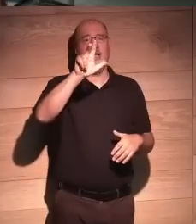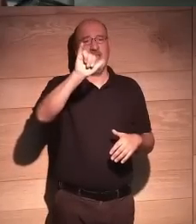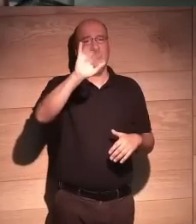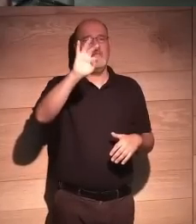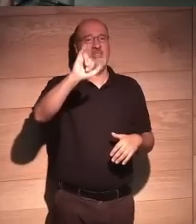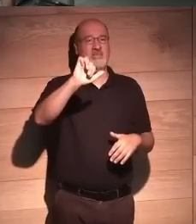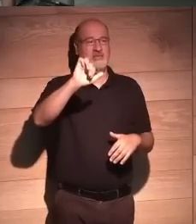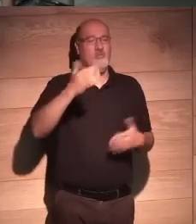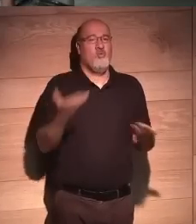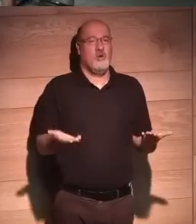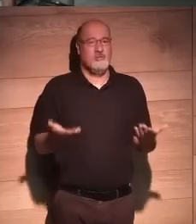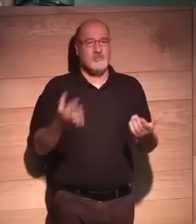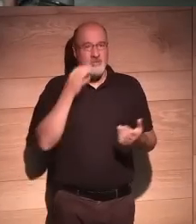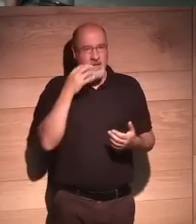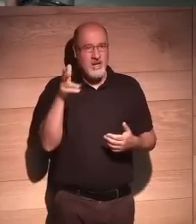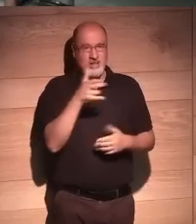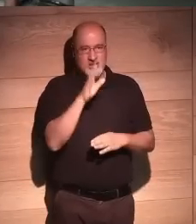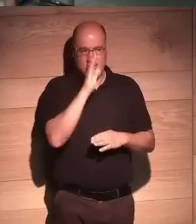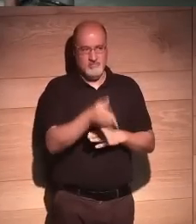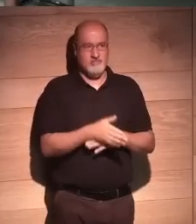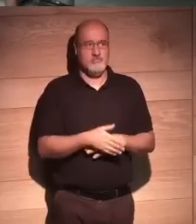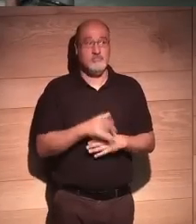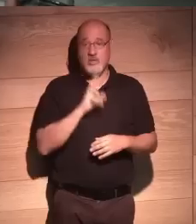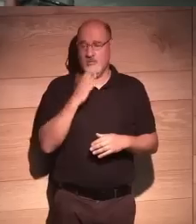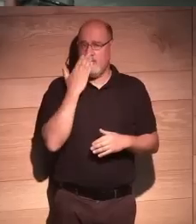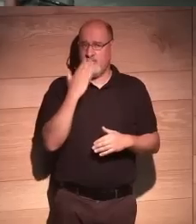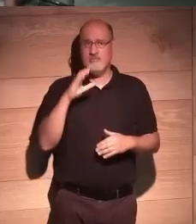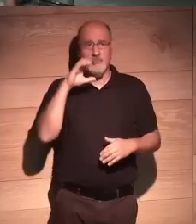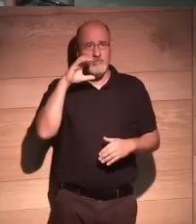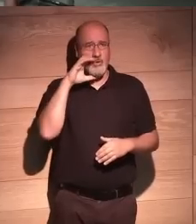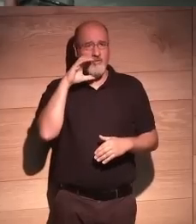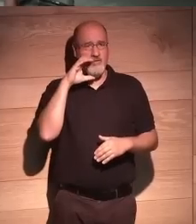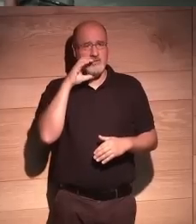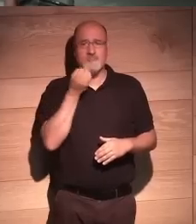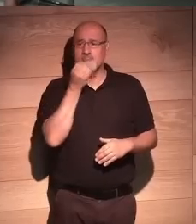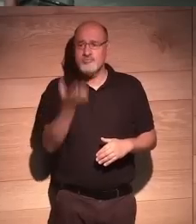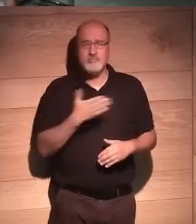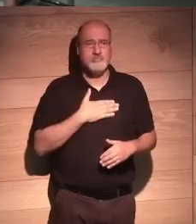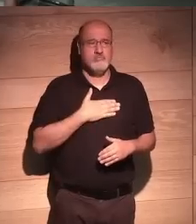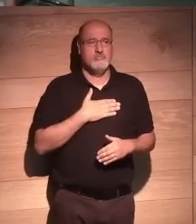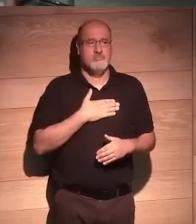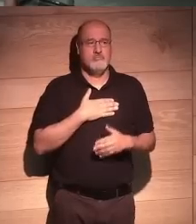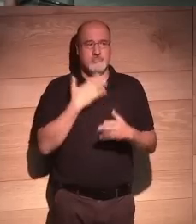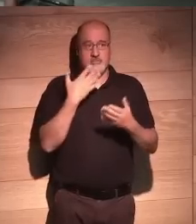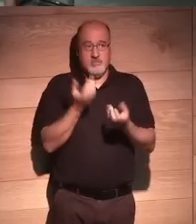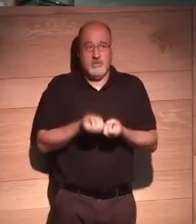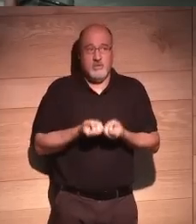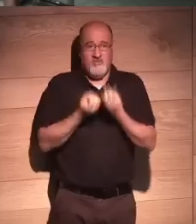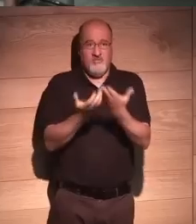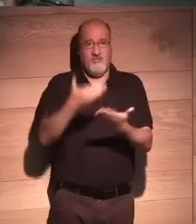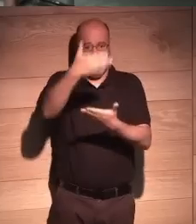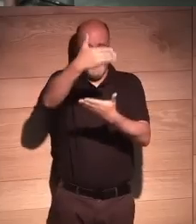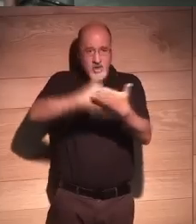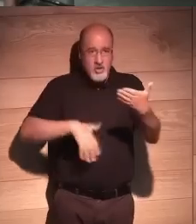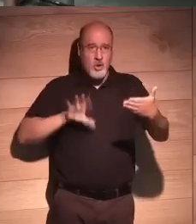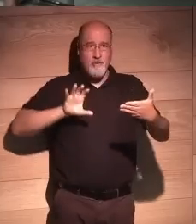Bueno, yo confieso que no me gusta, es decir, cuando yo leí un artículo, una información en el periódico